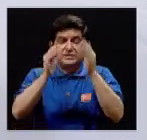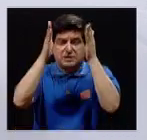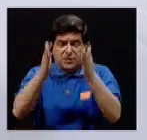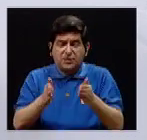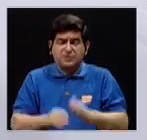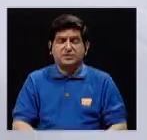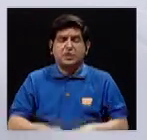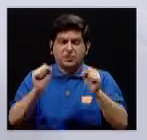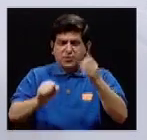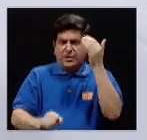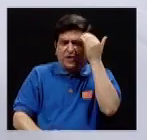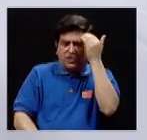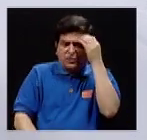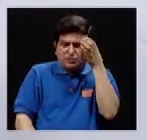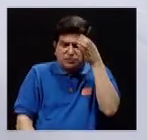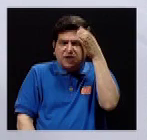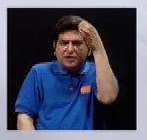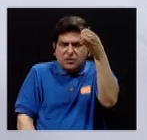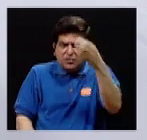maestro se pueda